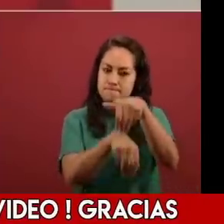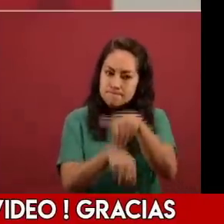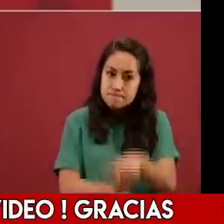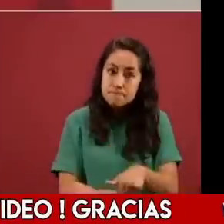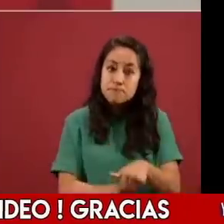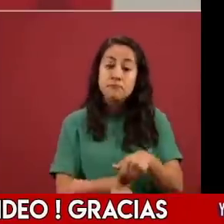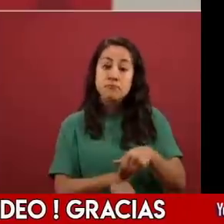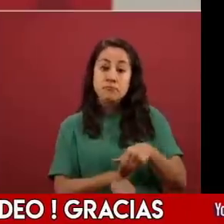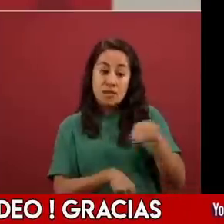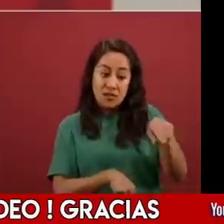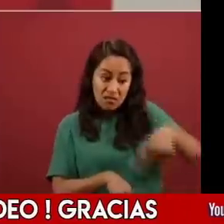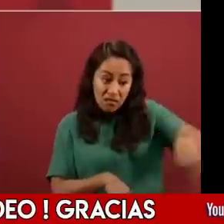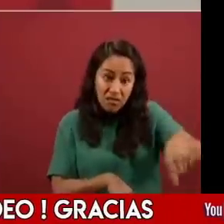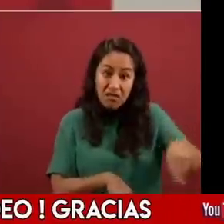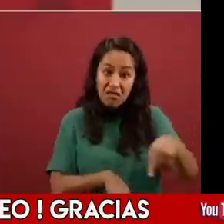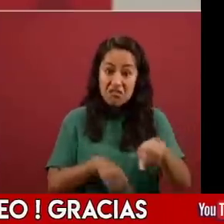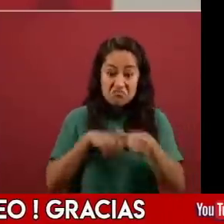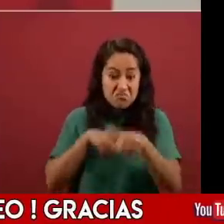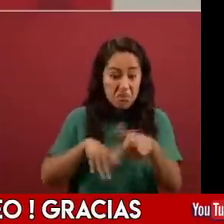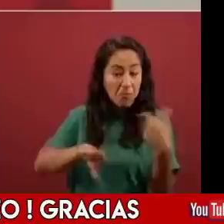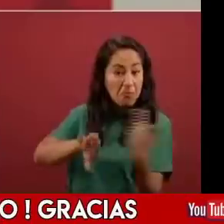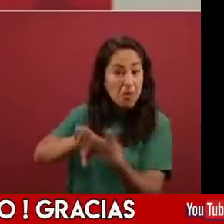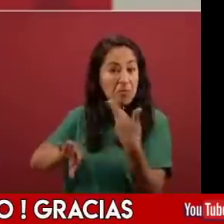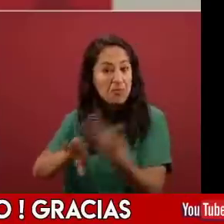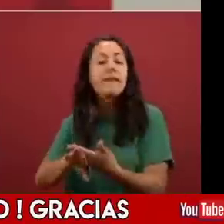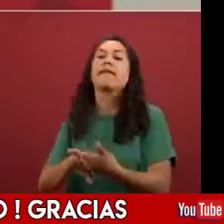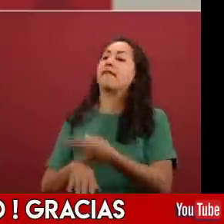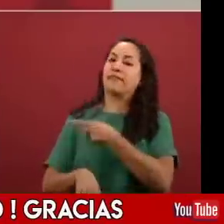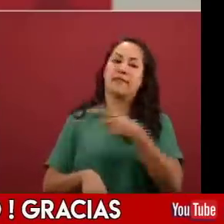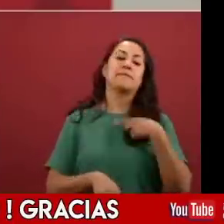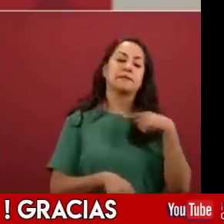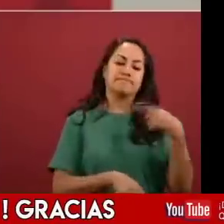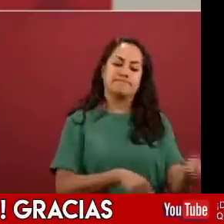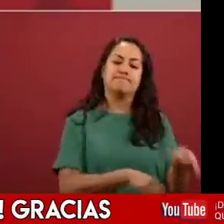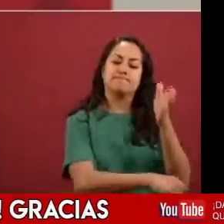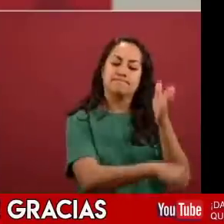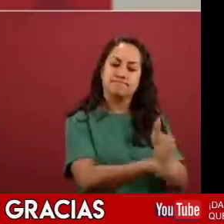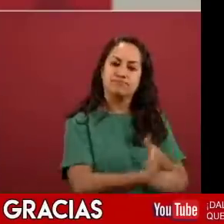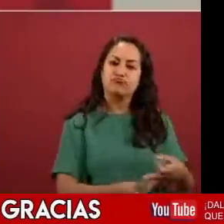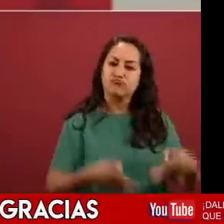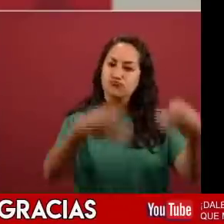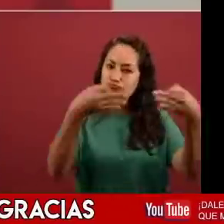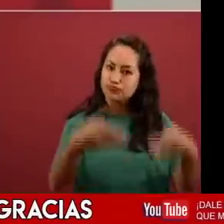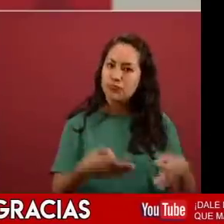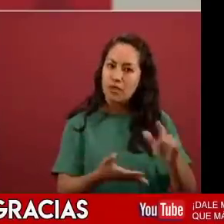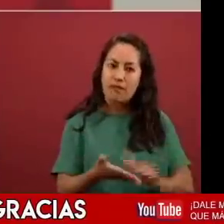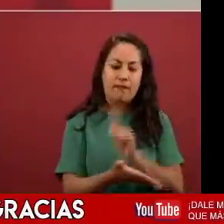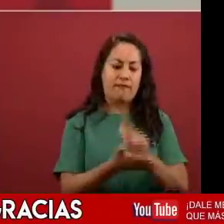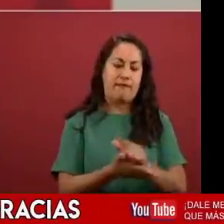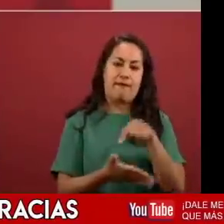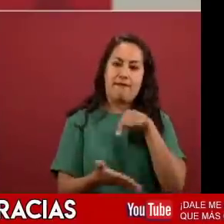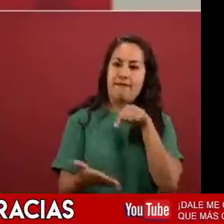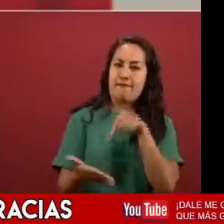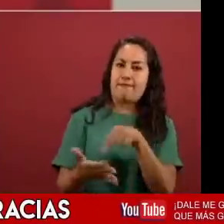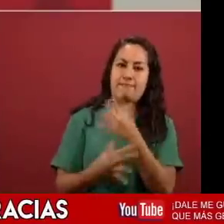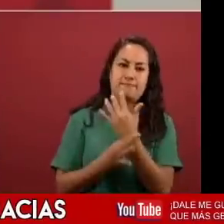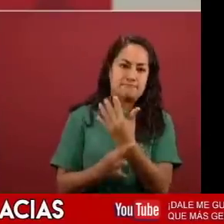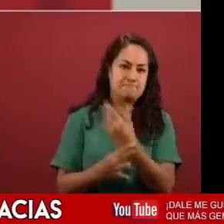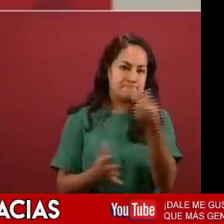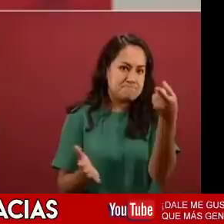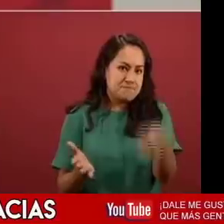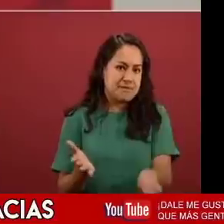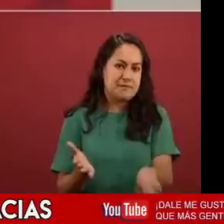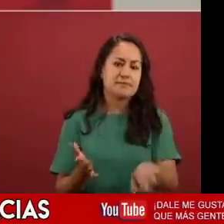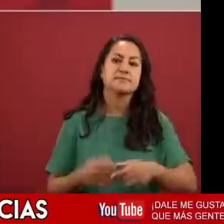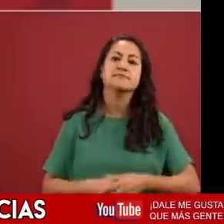sean correctamente sancionados conforme corresponda en cada situación y